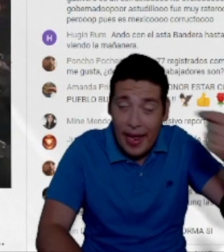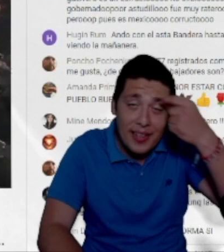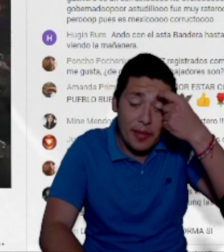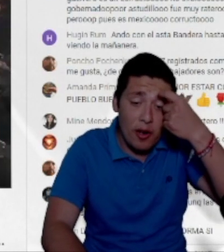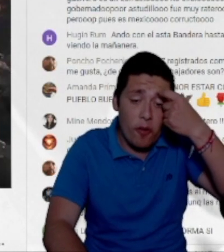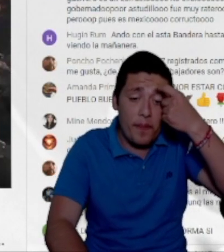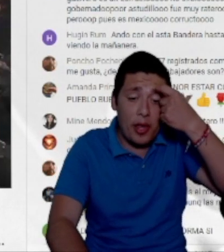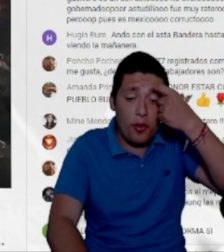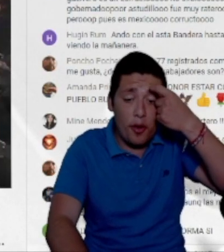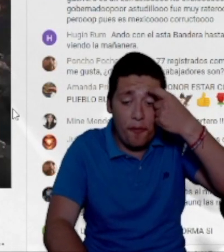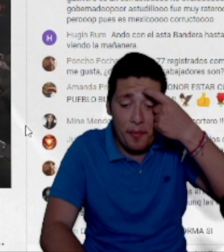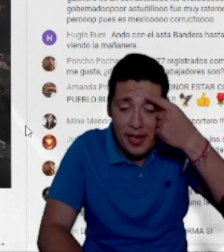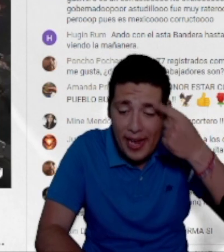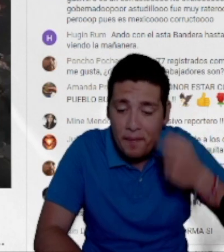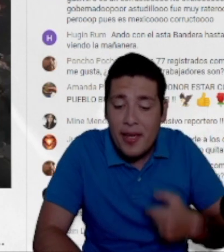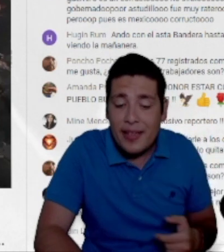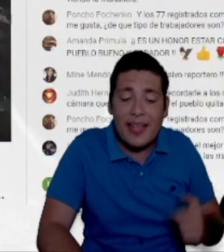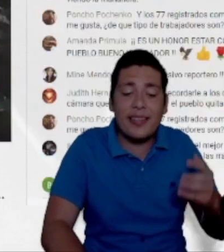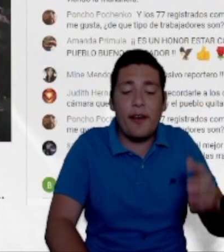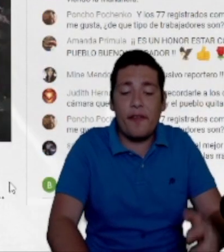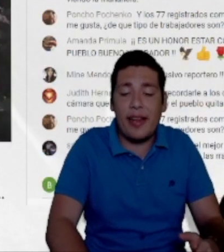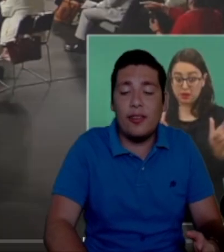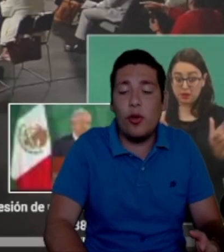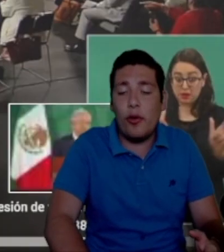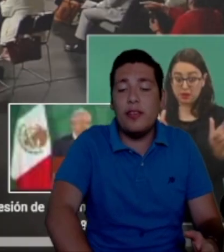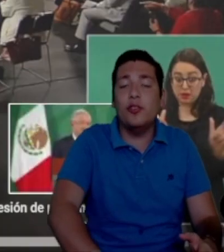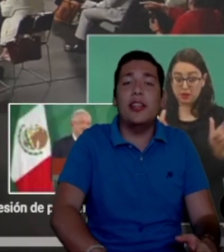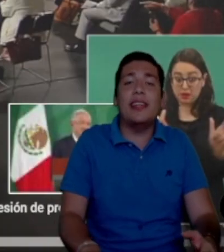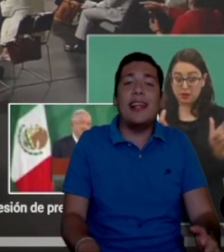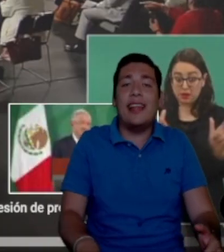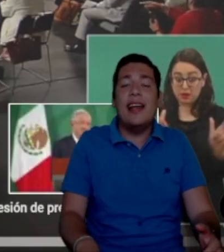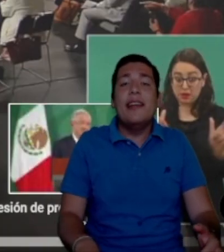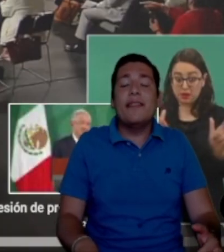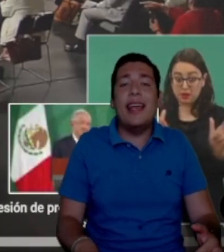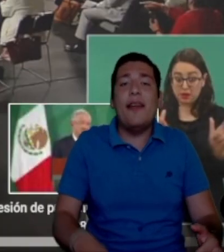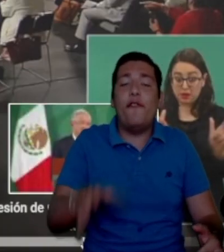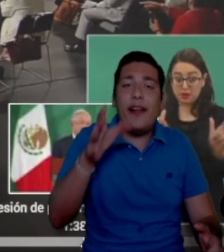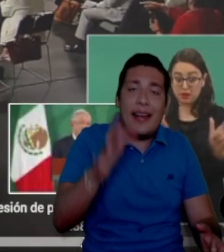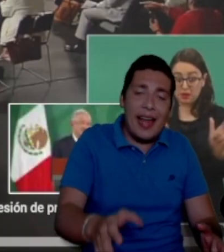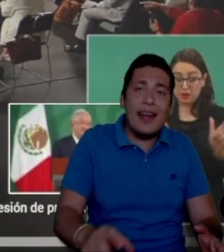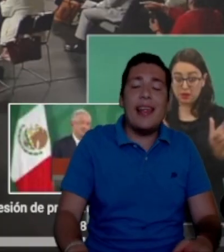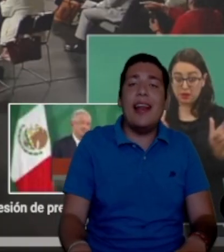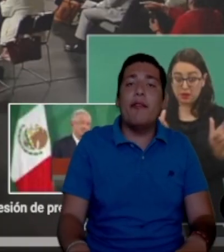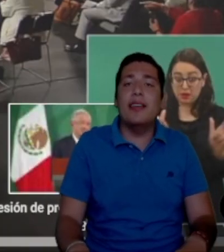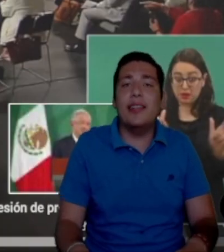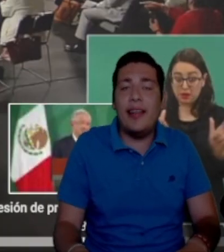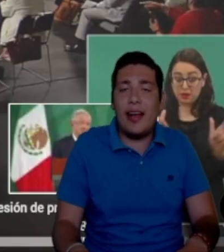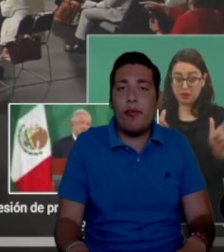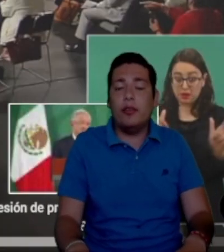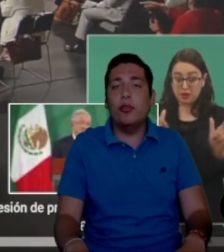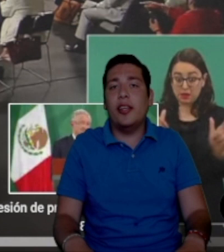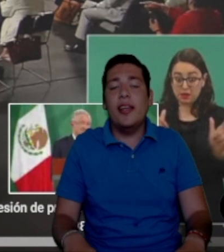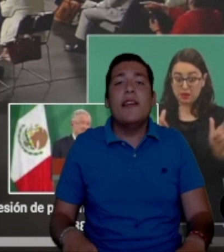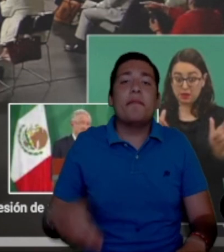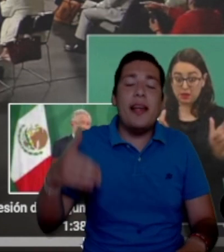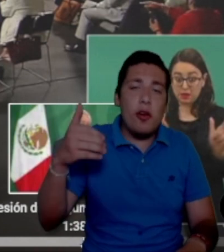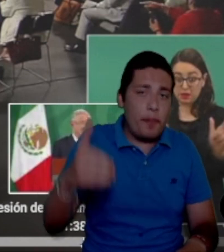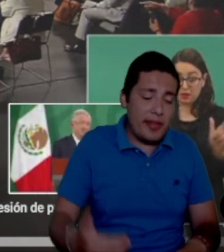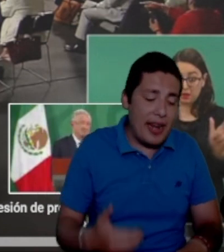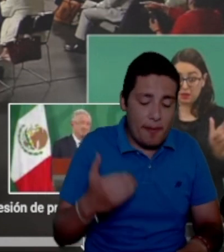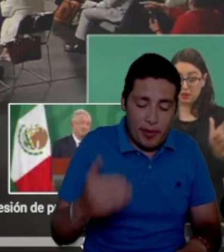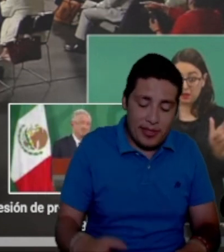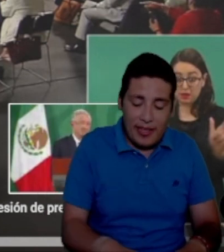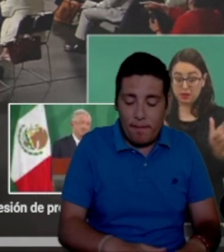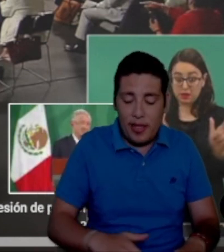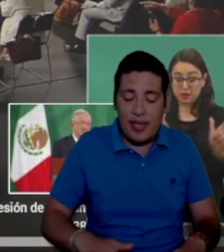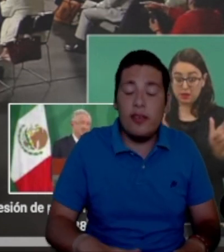que ya les había comentado yo, familia, y es que al final todo esto se trata de frenar el avance de la 4T, de